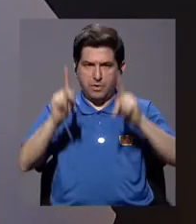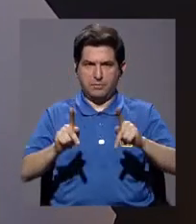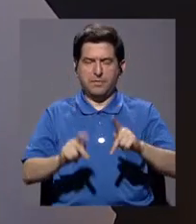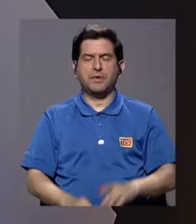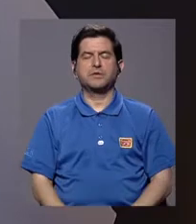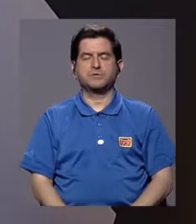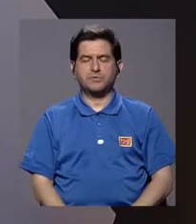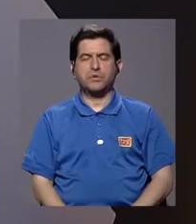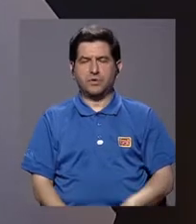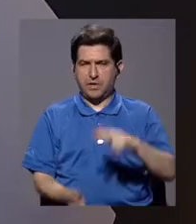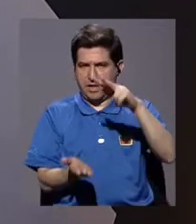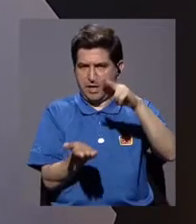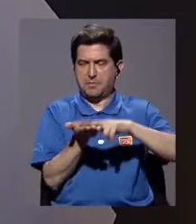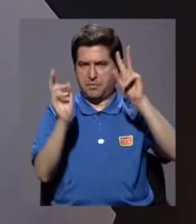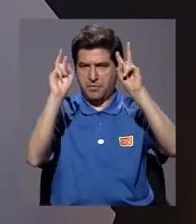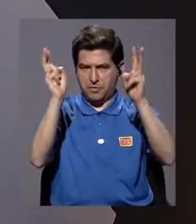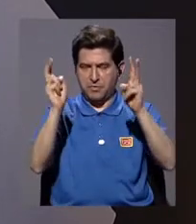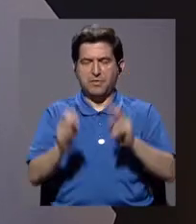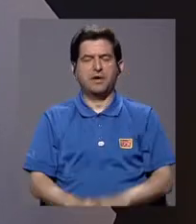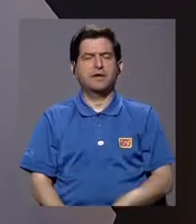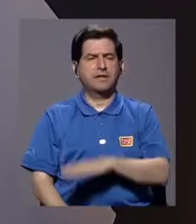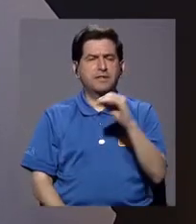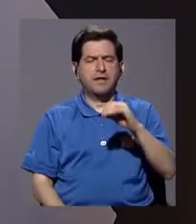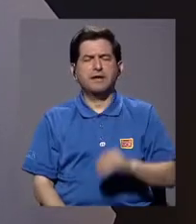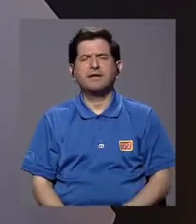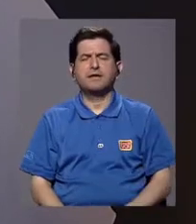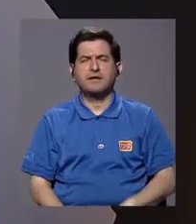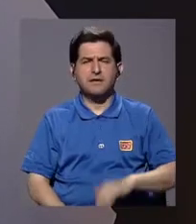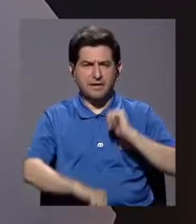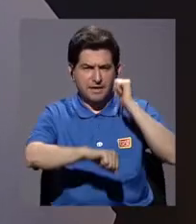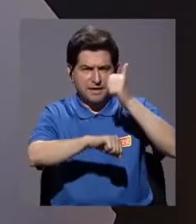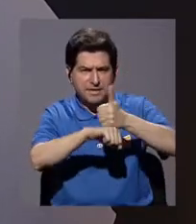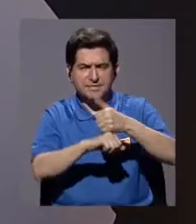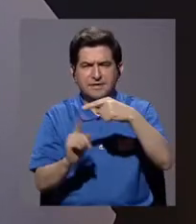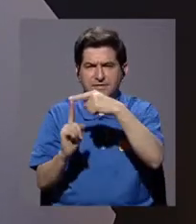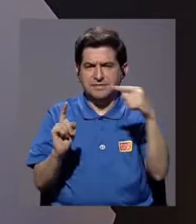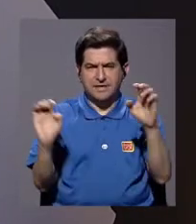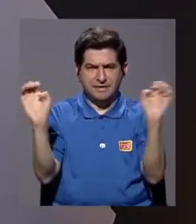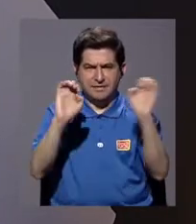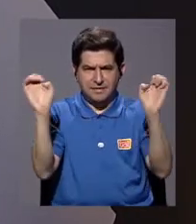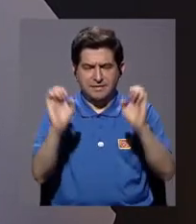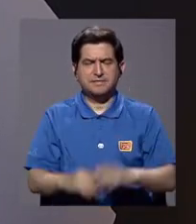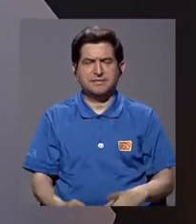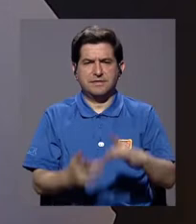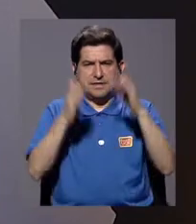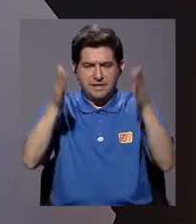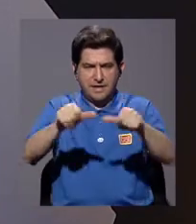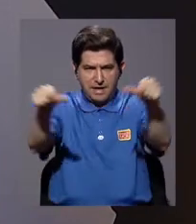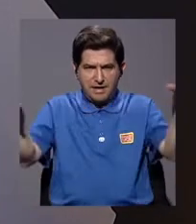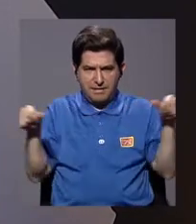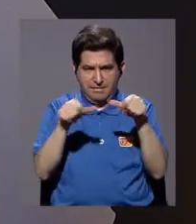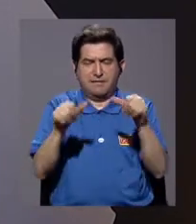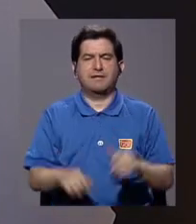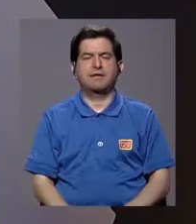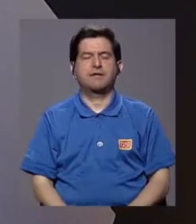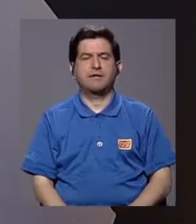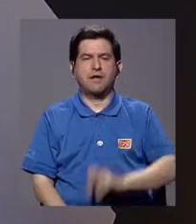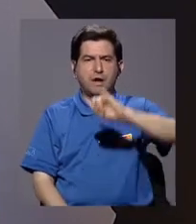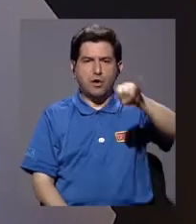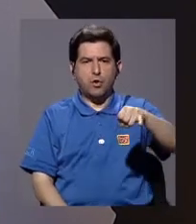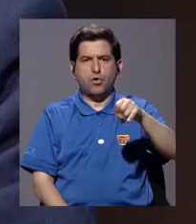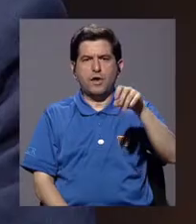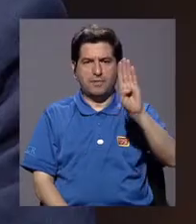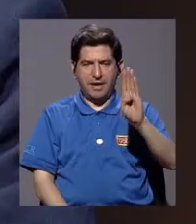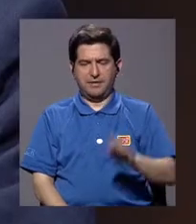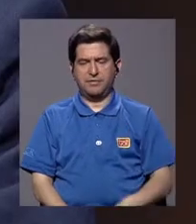una voz autorizada en estos temas y sobre todo en el cuestionamiento desde la energía con un especialista en el área como es